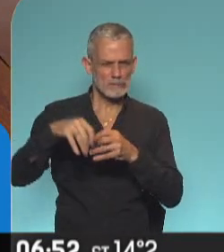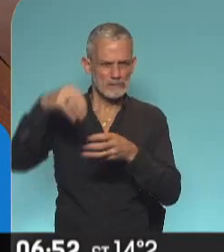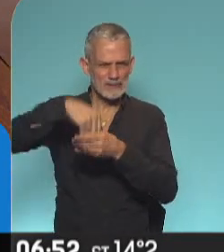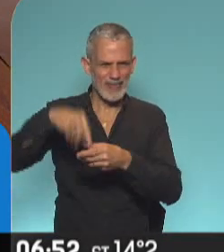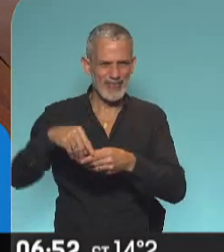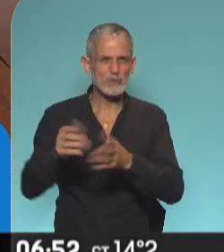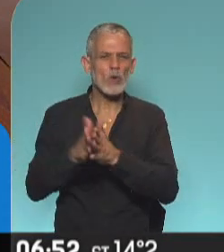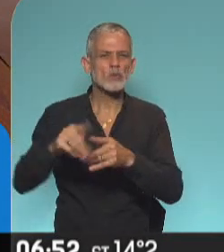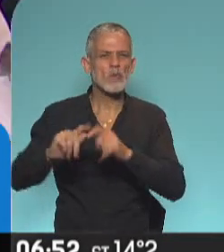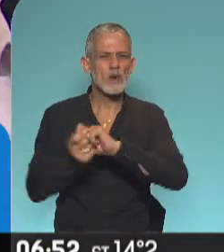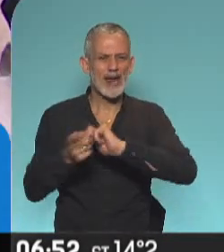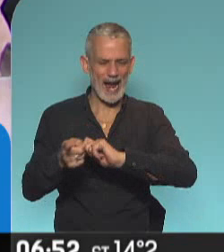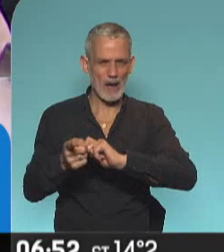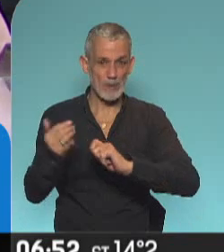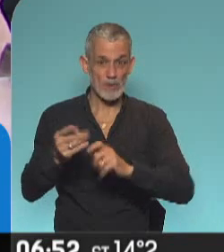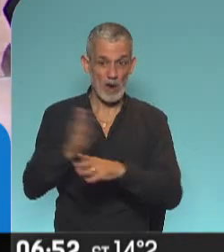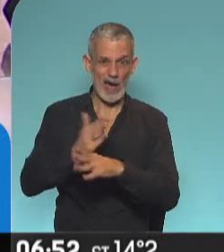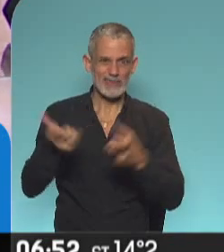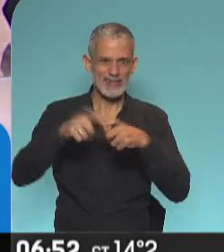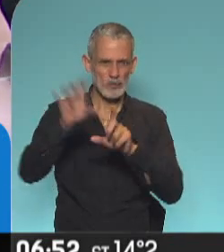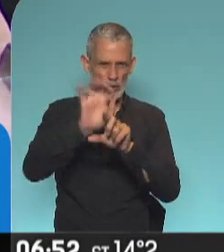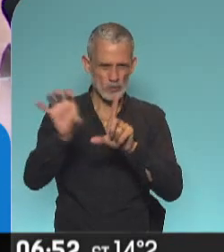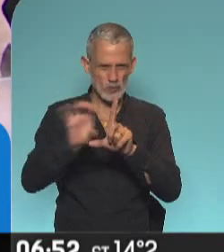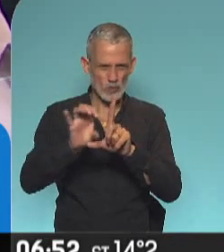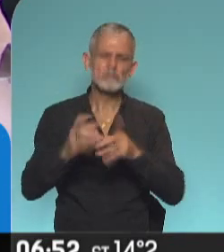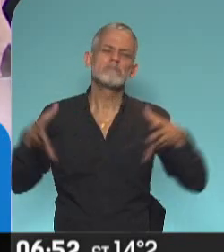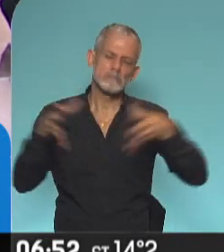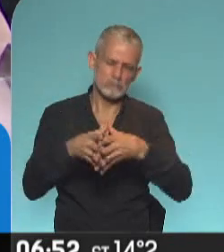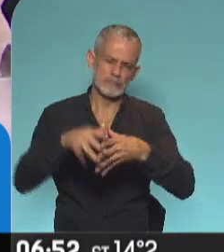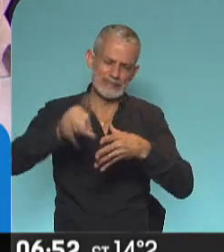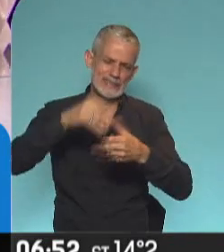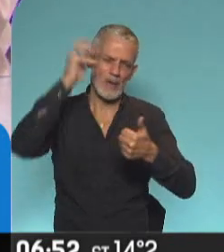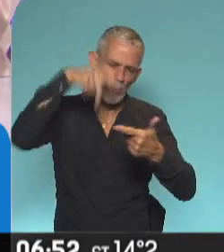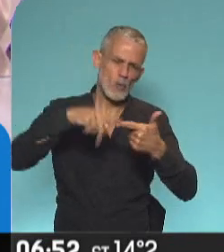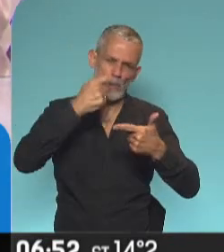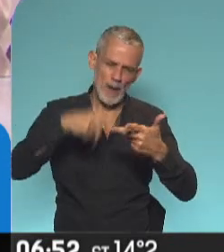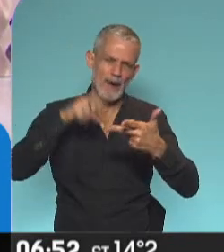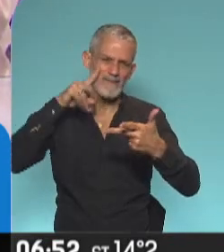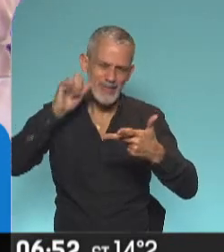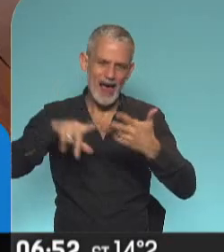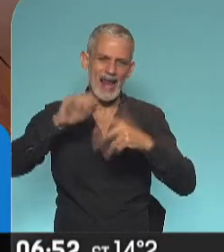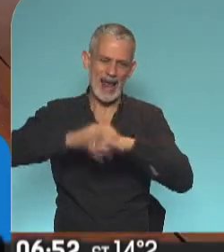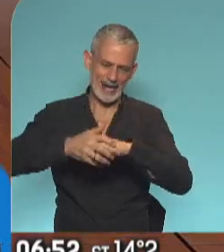recordemos que previo a esto hubo una reunión Zoom, están todos juntos, sí, claro. Macri, Bullrich, Vidal y Larreta. Seguimos en minutos.